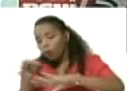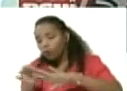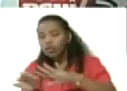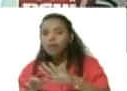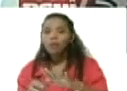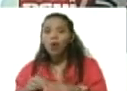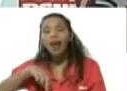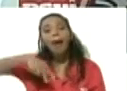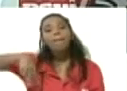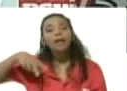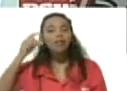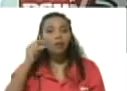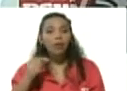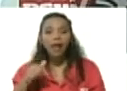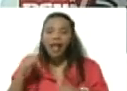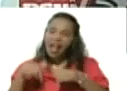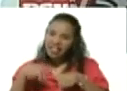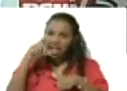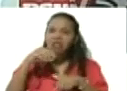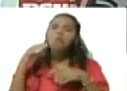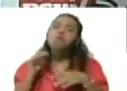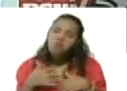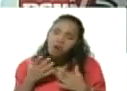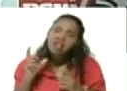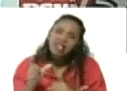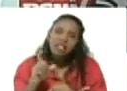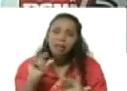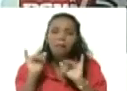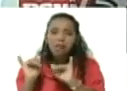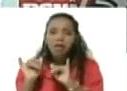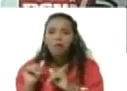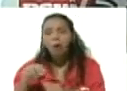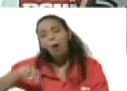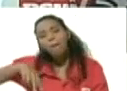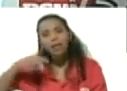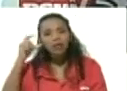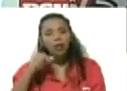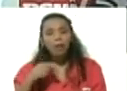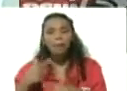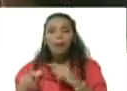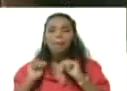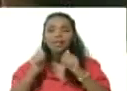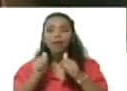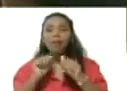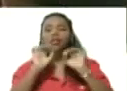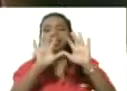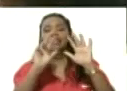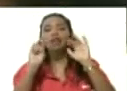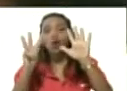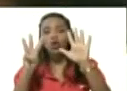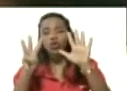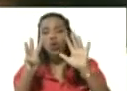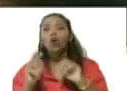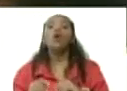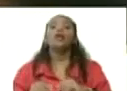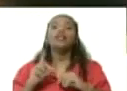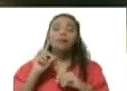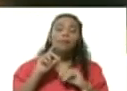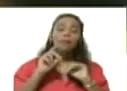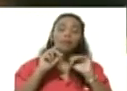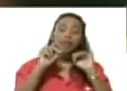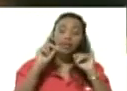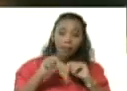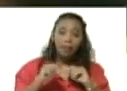Bolívar. Seguramente este año también será en las plazas Bolívar, pero arrancamos el 18 y 19 con el proceso de